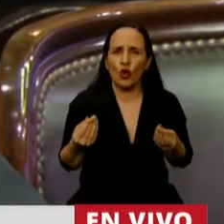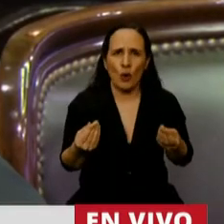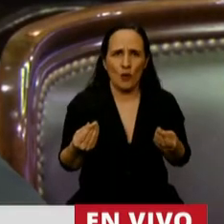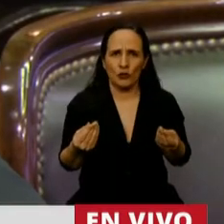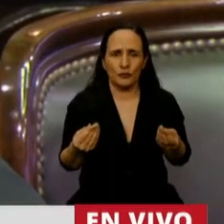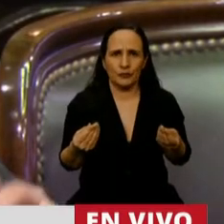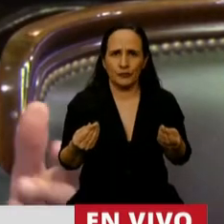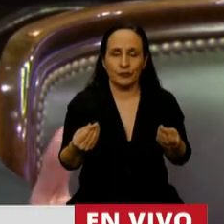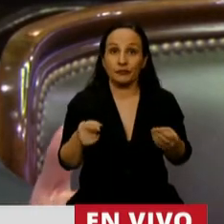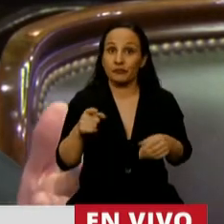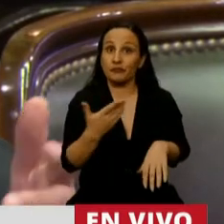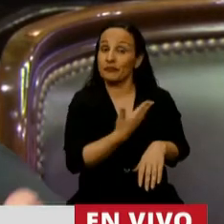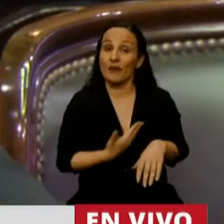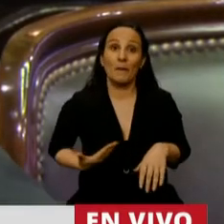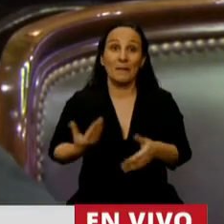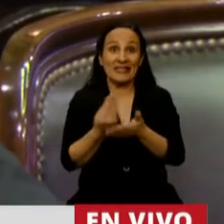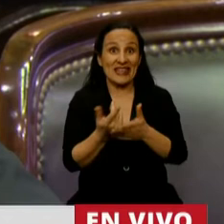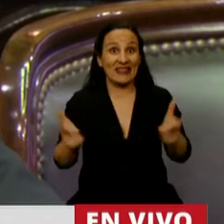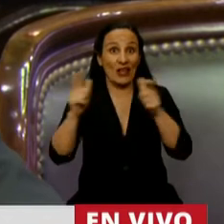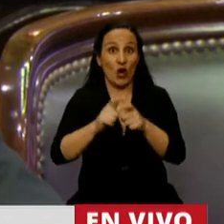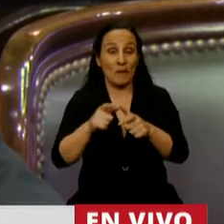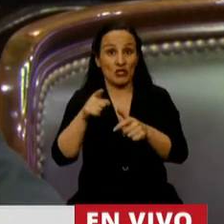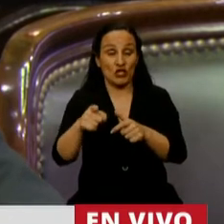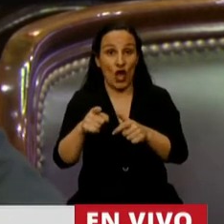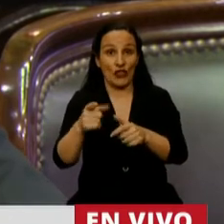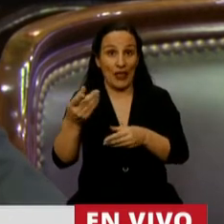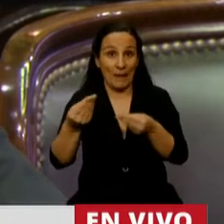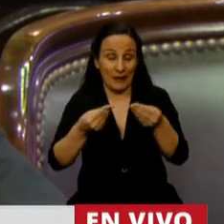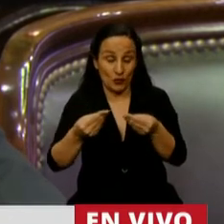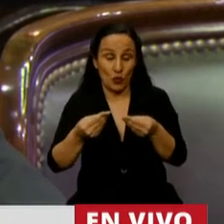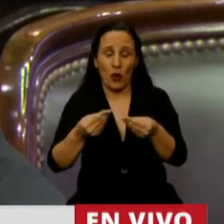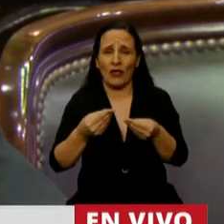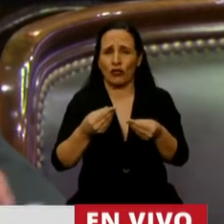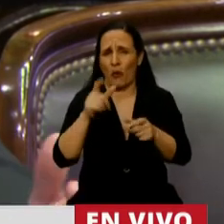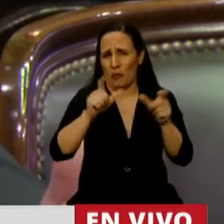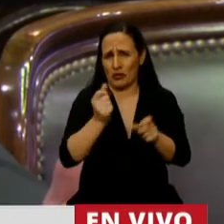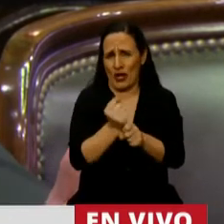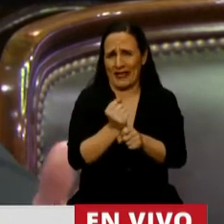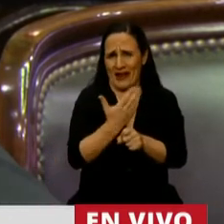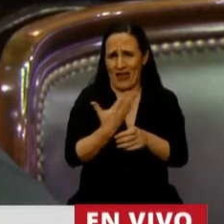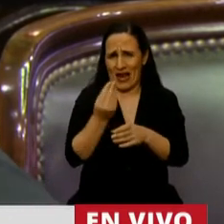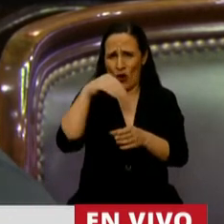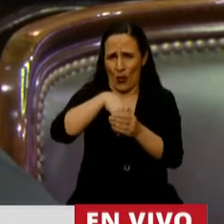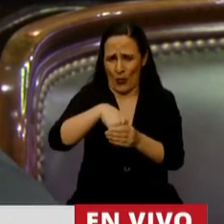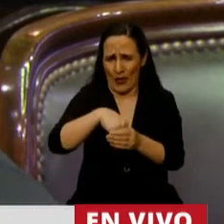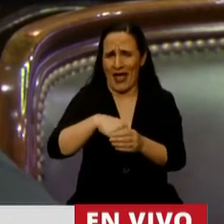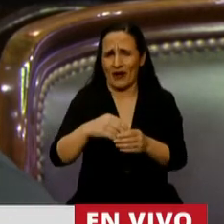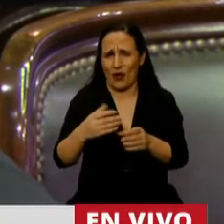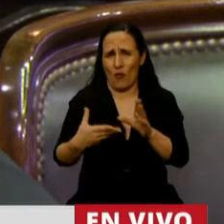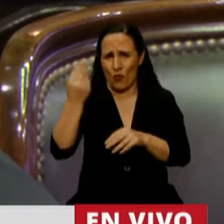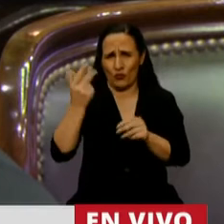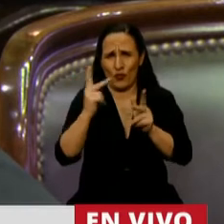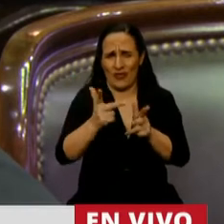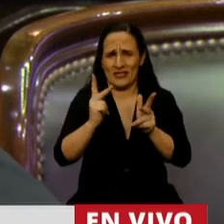Mire, el presidente de la Comisión de Presupuestos, varios funcionarios del gobierno, han manifestado en reiteradas